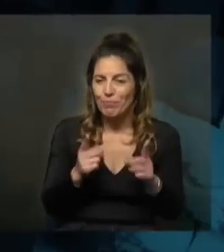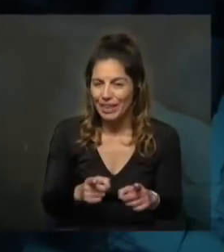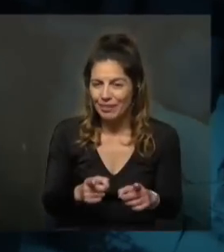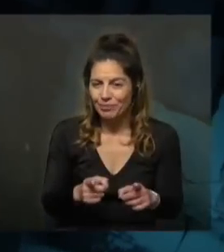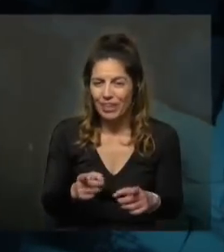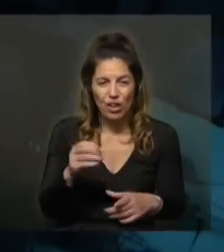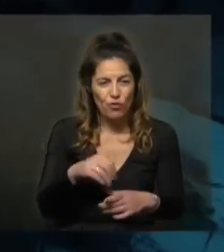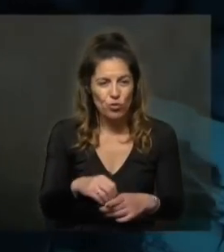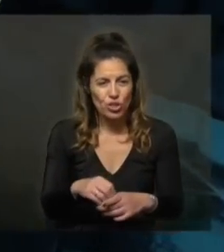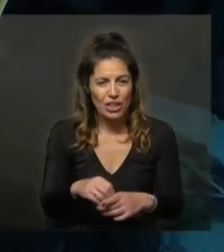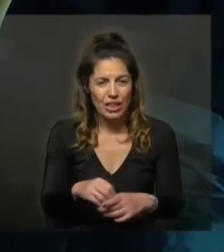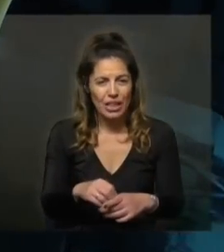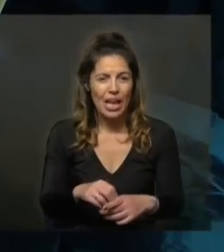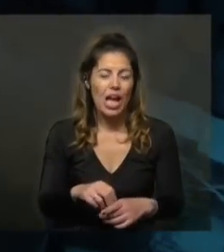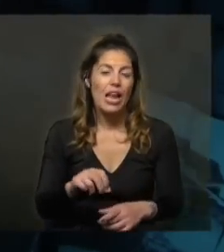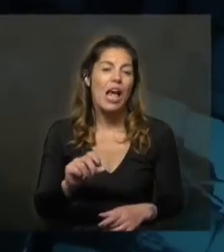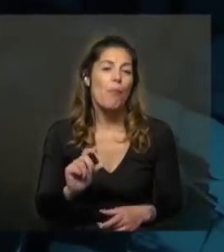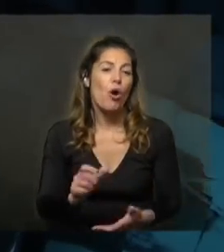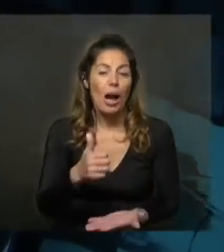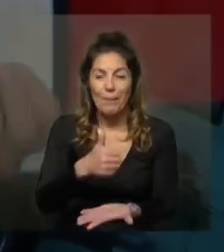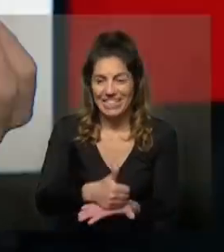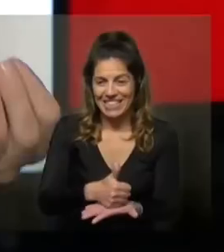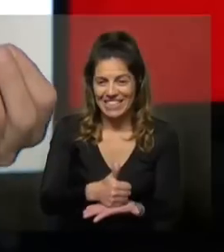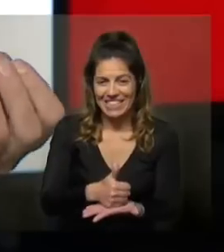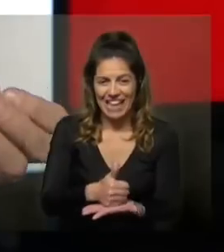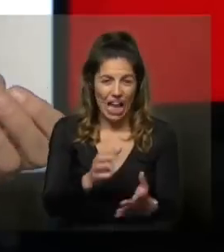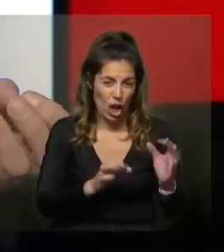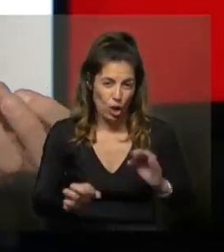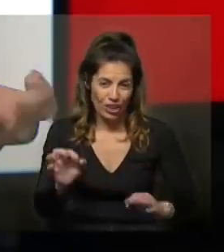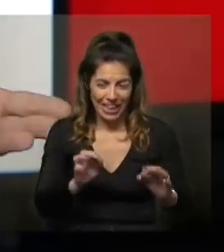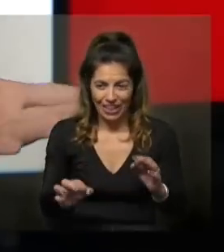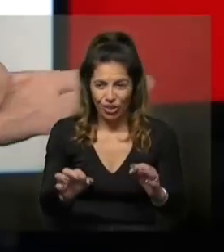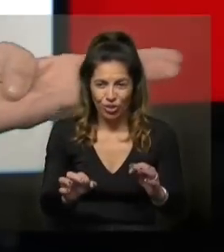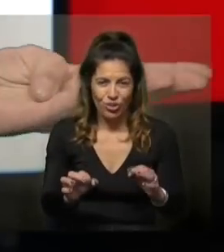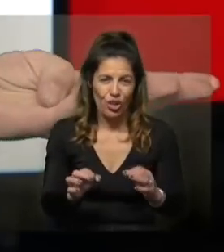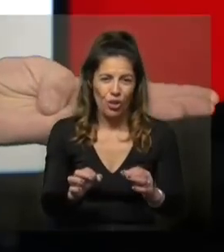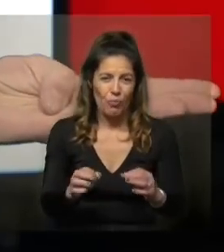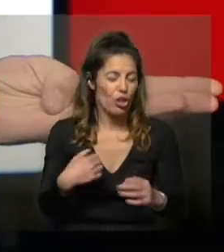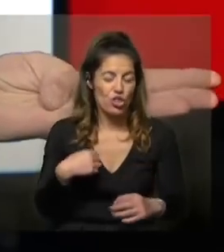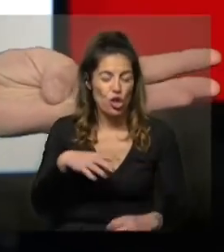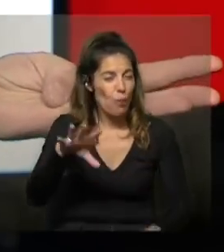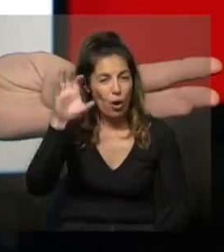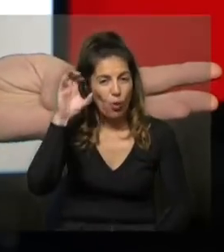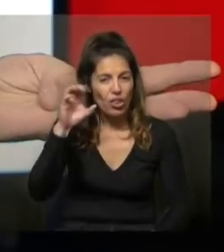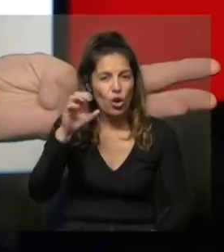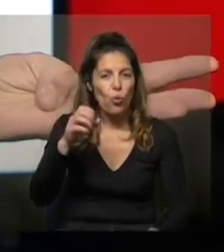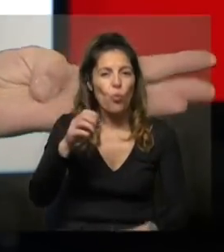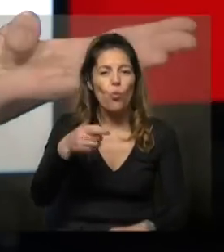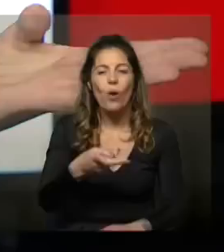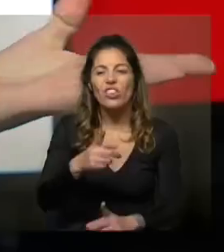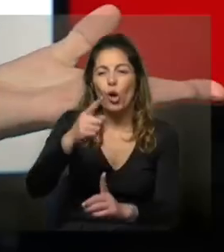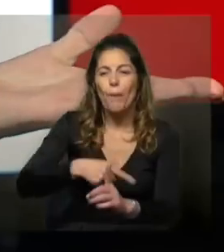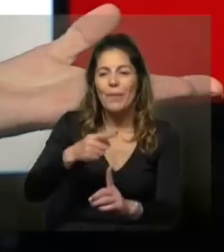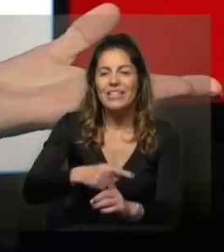la poca presencia en los teatros de repente que tenemos en el teatro en cartelera Claro porque yo no me acuerdo cuántos meses hace Pero cuando